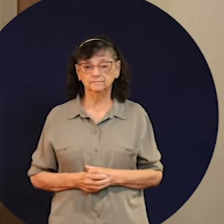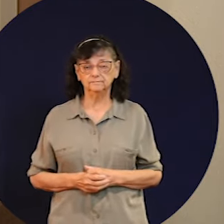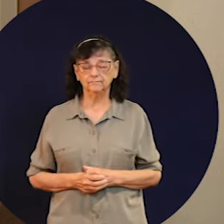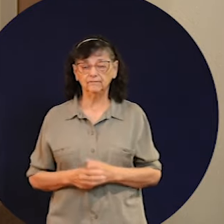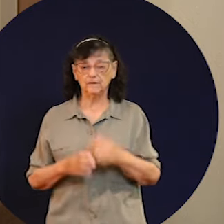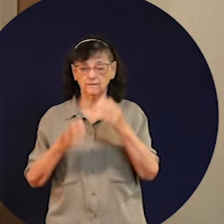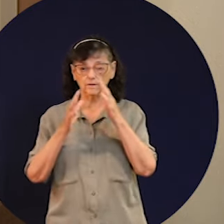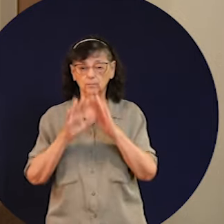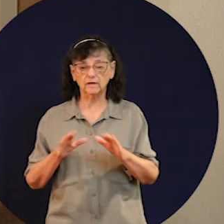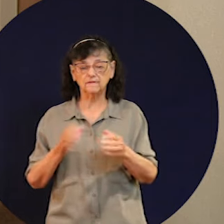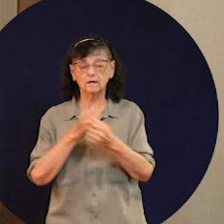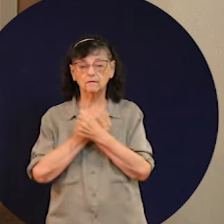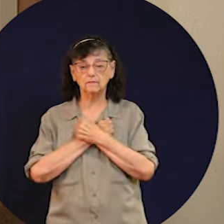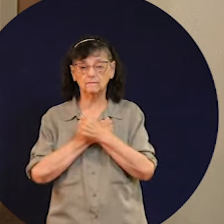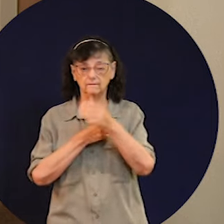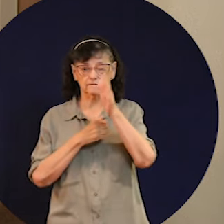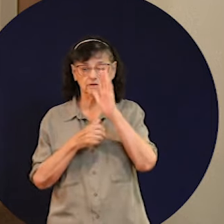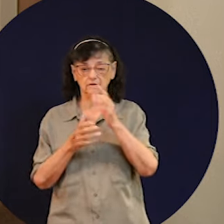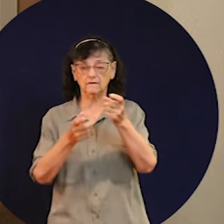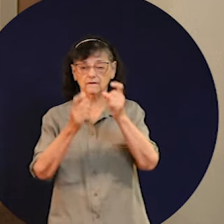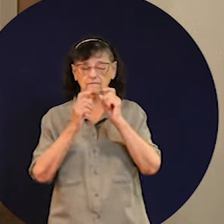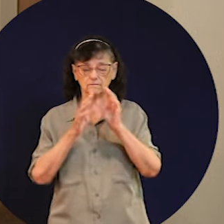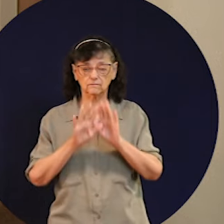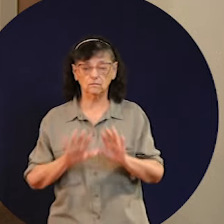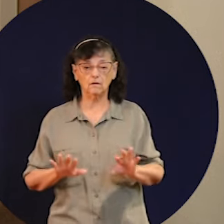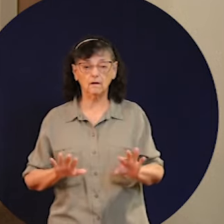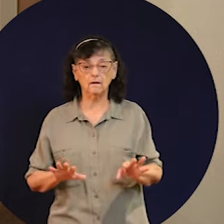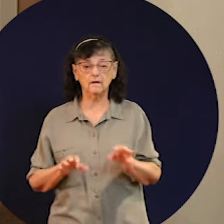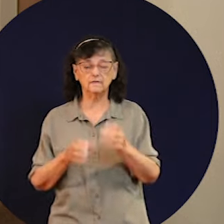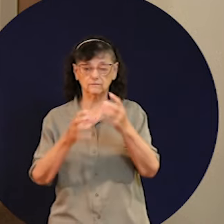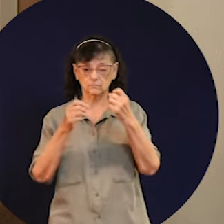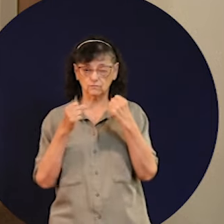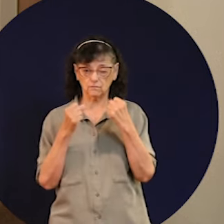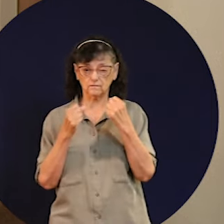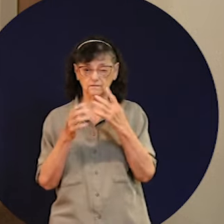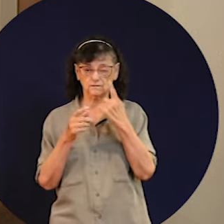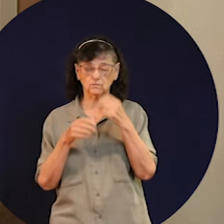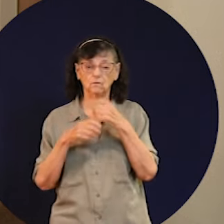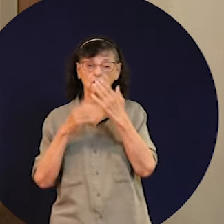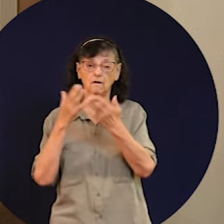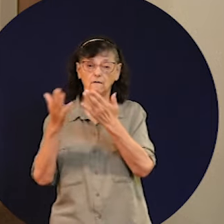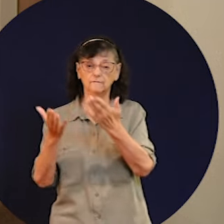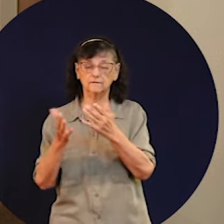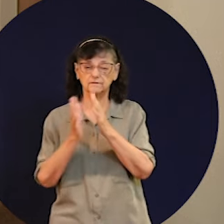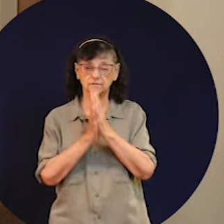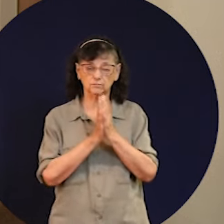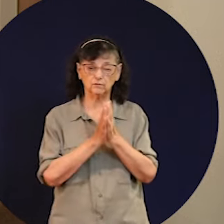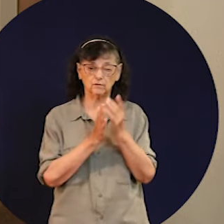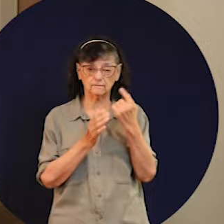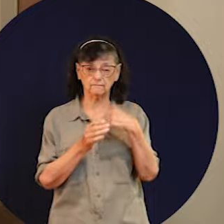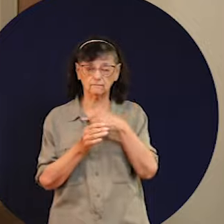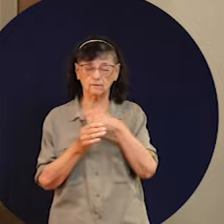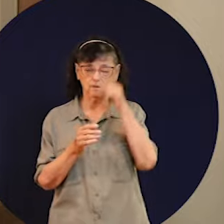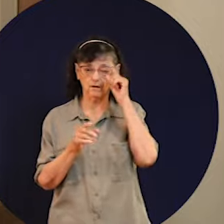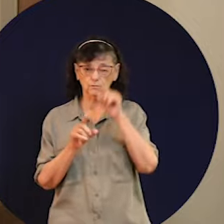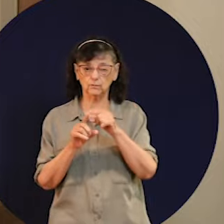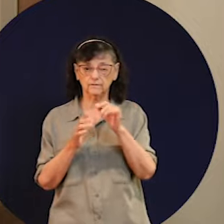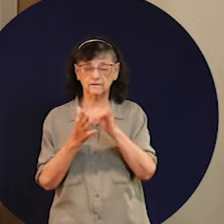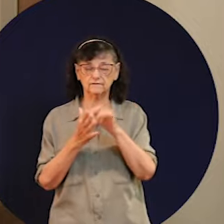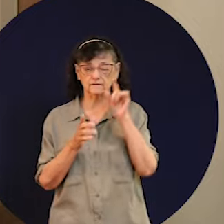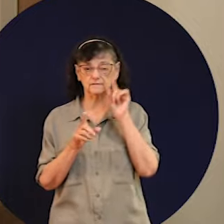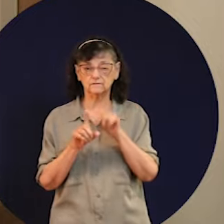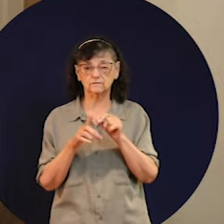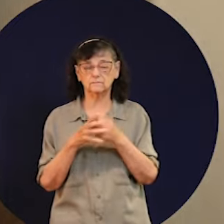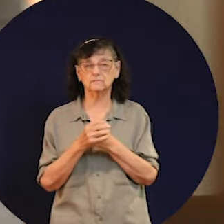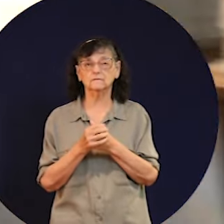La bondad amorosa de Dios nos da tranquilidad y confianza para ofrecer estas peticiones por nuestros hermanos y